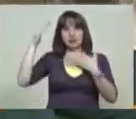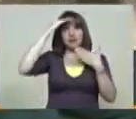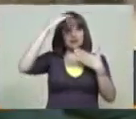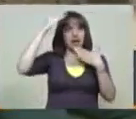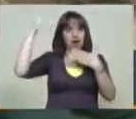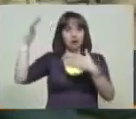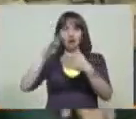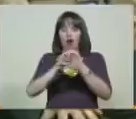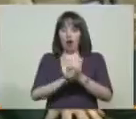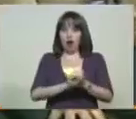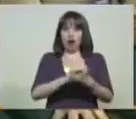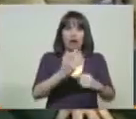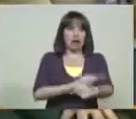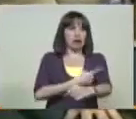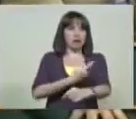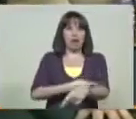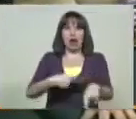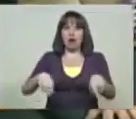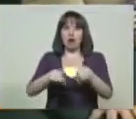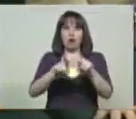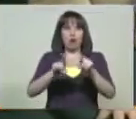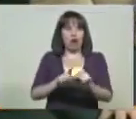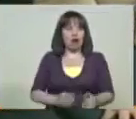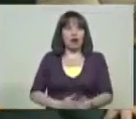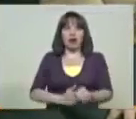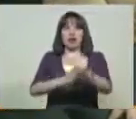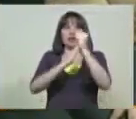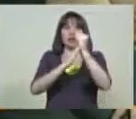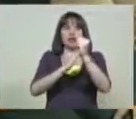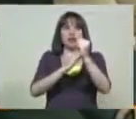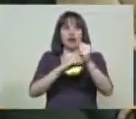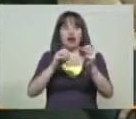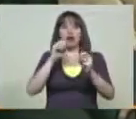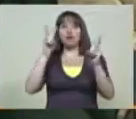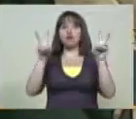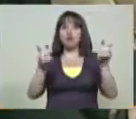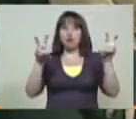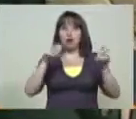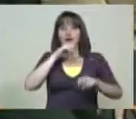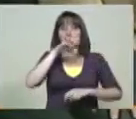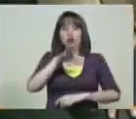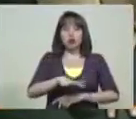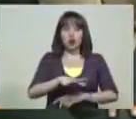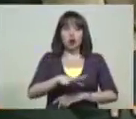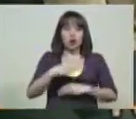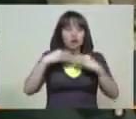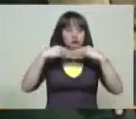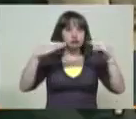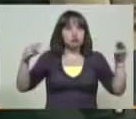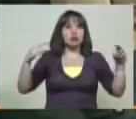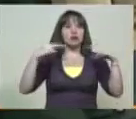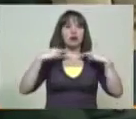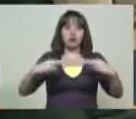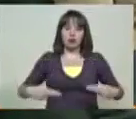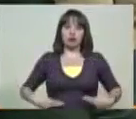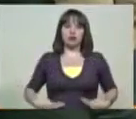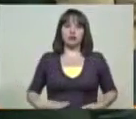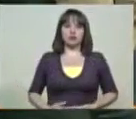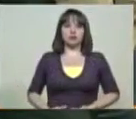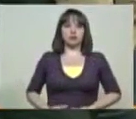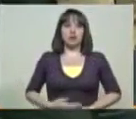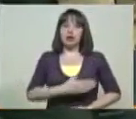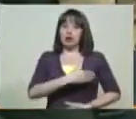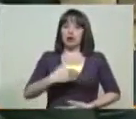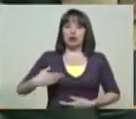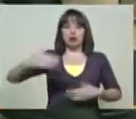querido hermano xi jinping líder de la nueva historia que se abre en la humanidad también